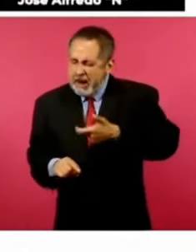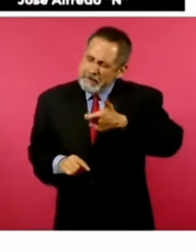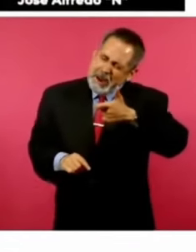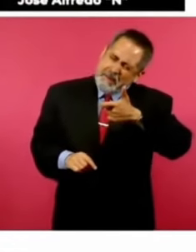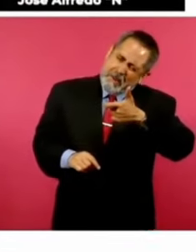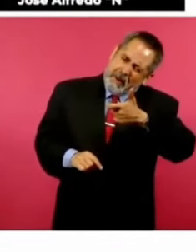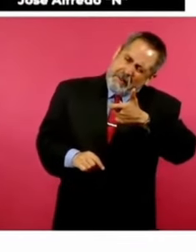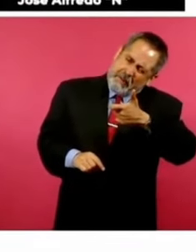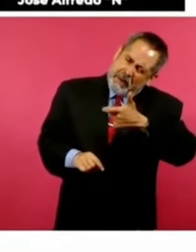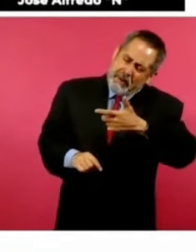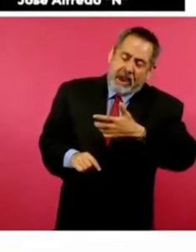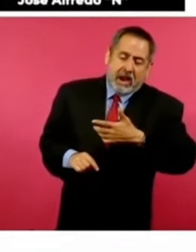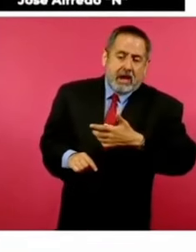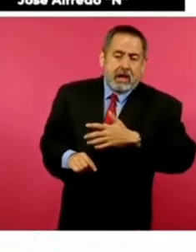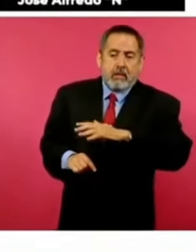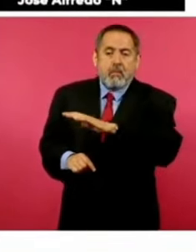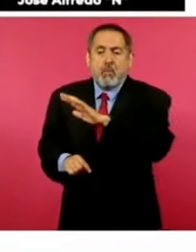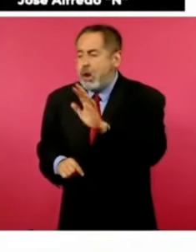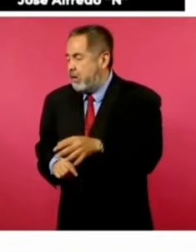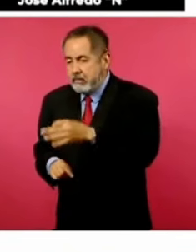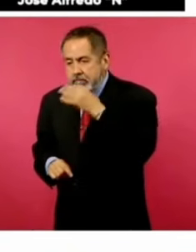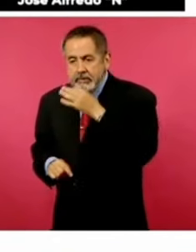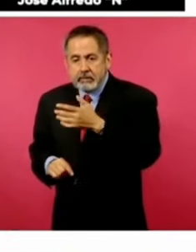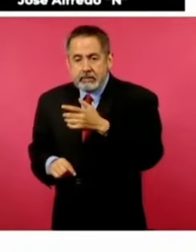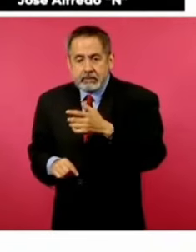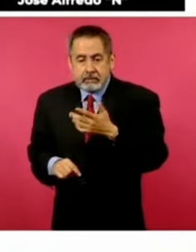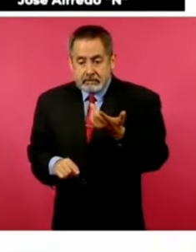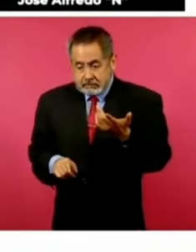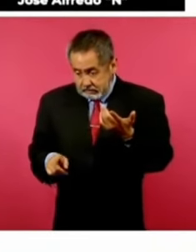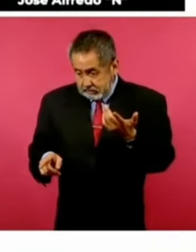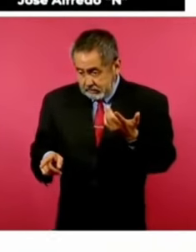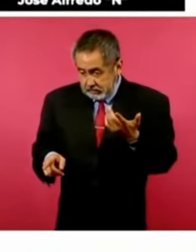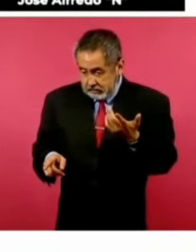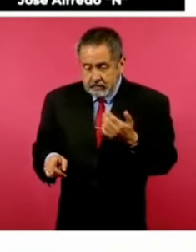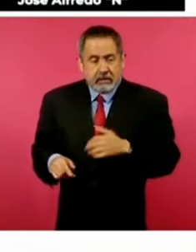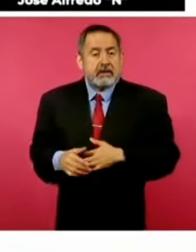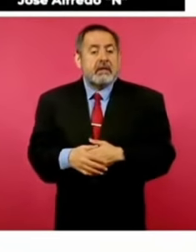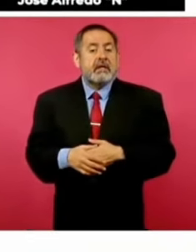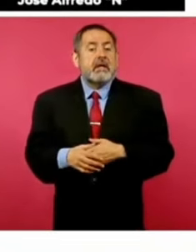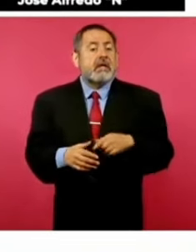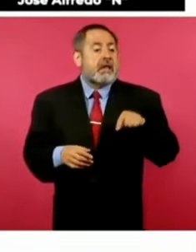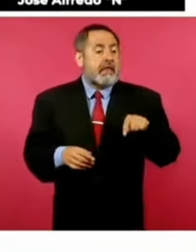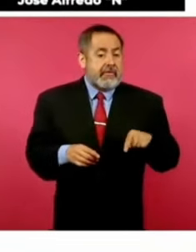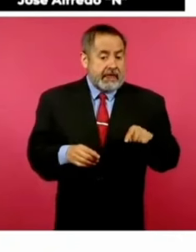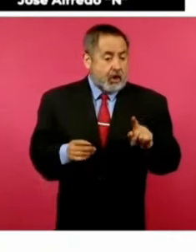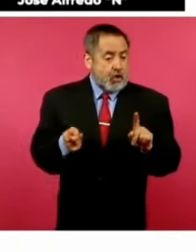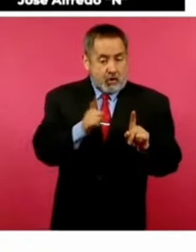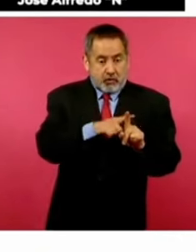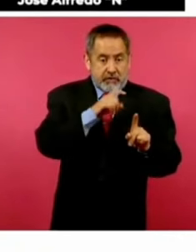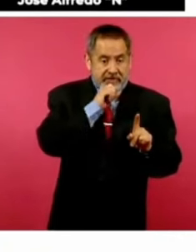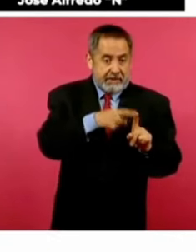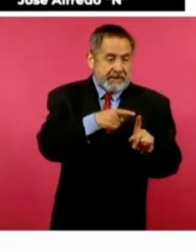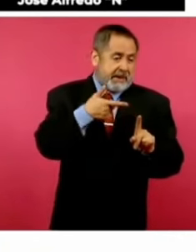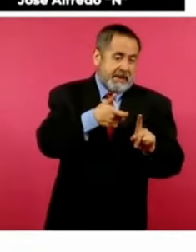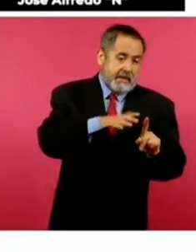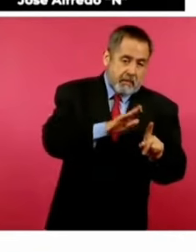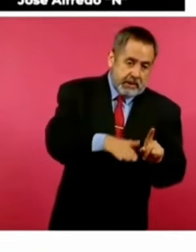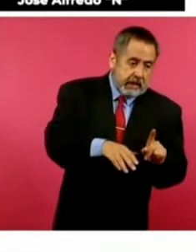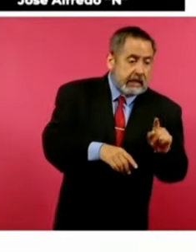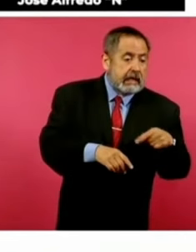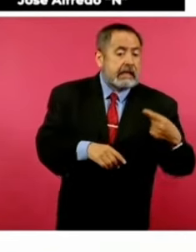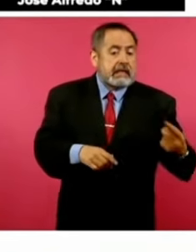muerte el autor material del del homicidio falleció en el lugar de los hechos mientras que su cómplice yanay fue